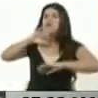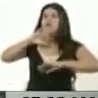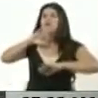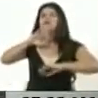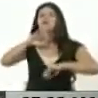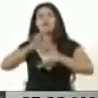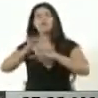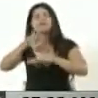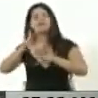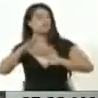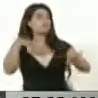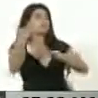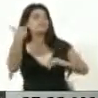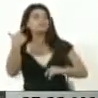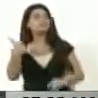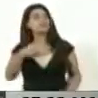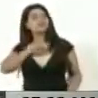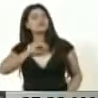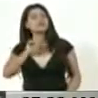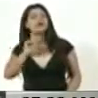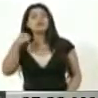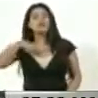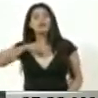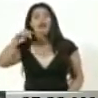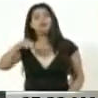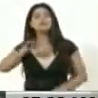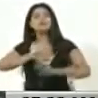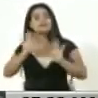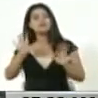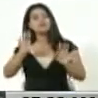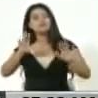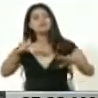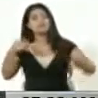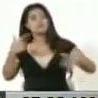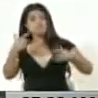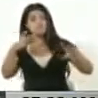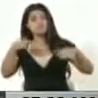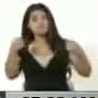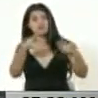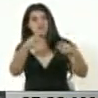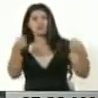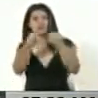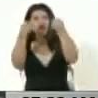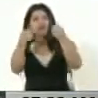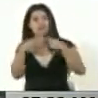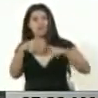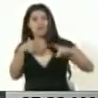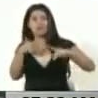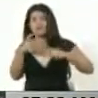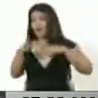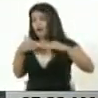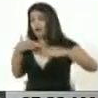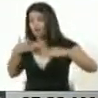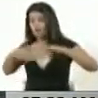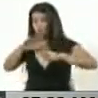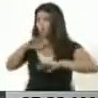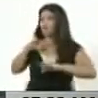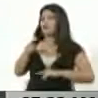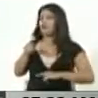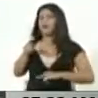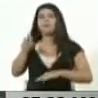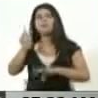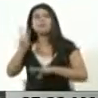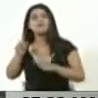que una vez más se va a chocar contra la mayoría del pueblo venezolano, que lo que quiere es paz y que se levantó el día de